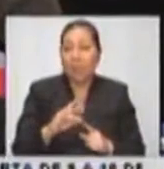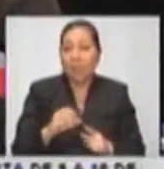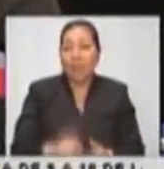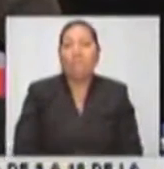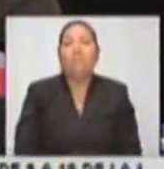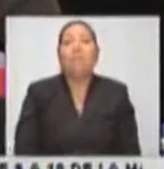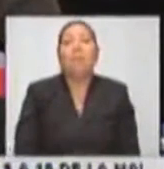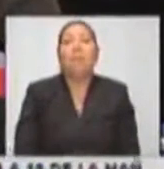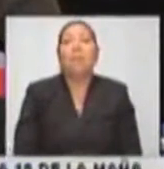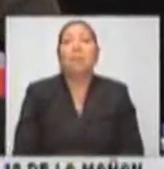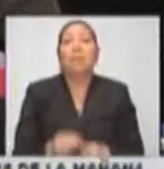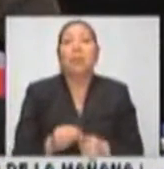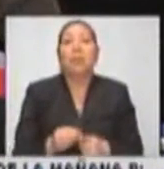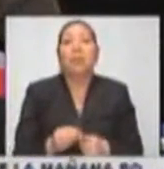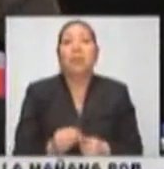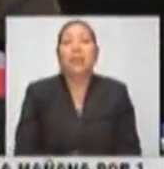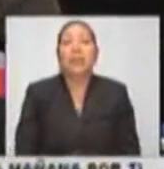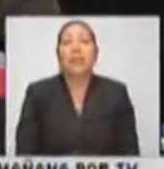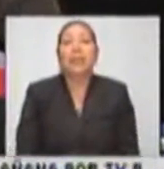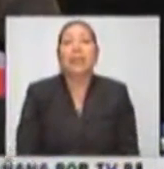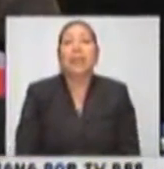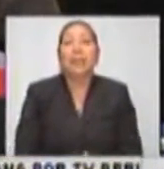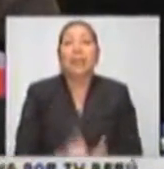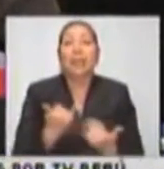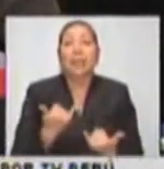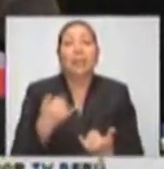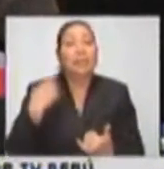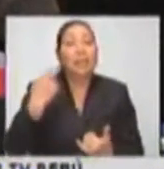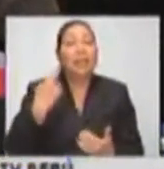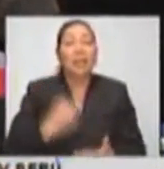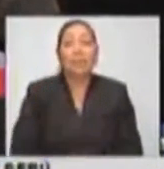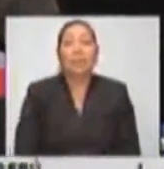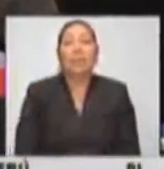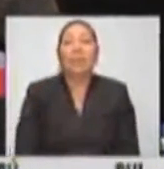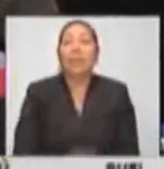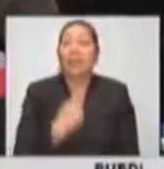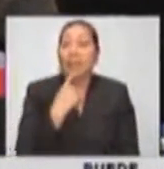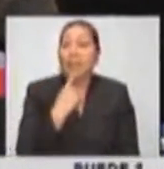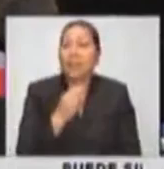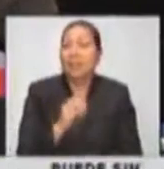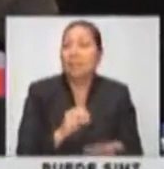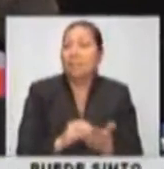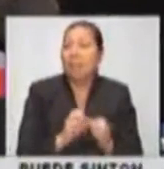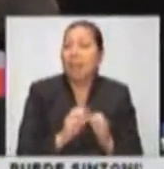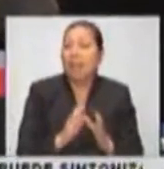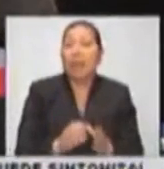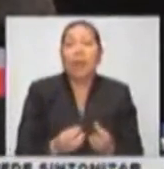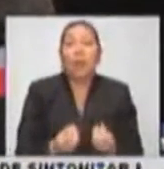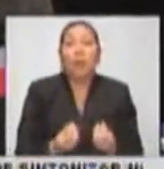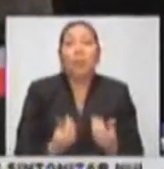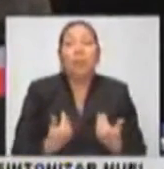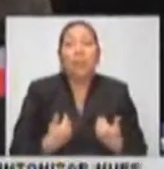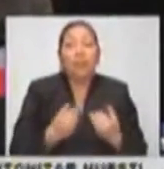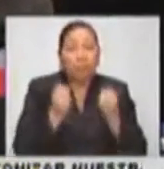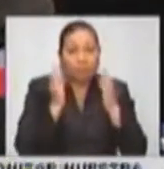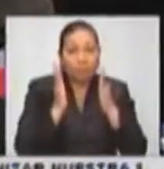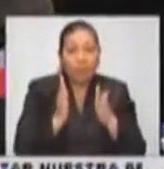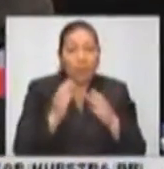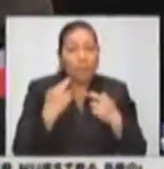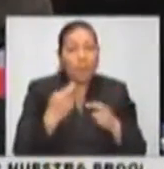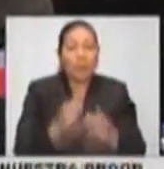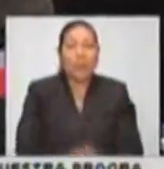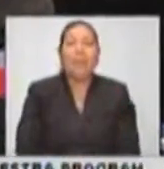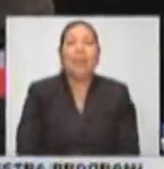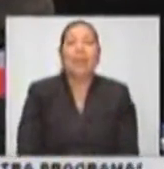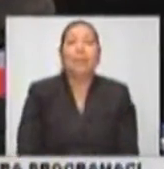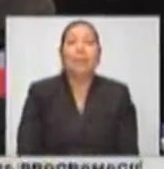en la función principal del Ejecutivo, en esta de las políticas, señala con mucha claridad cómo se debería definir una política pública de